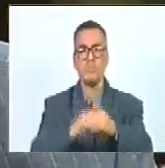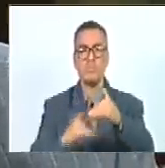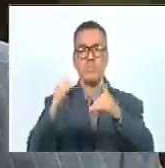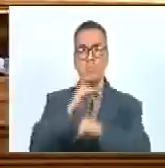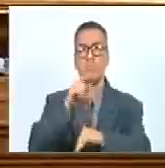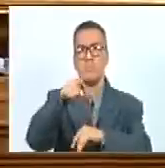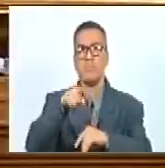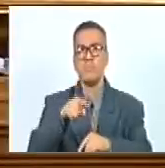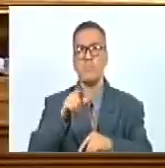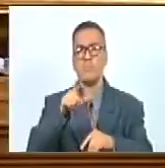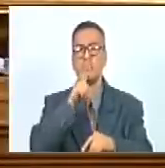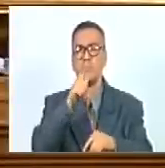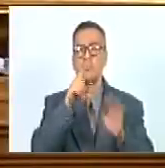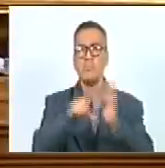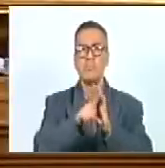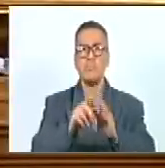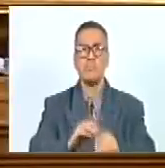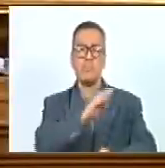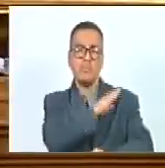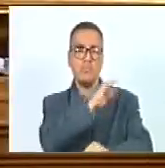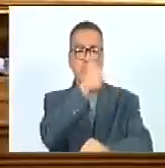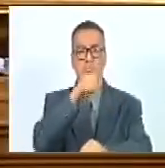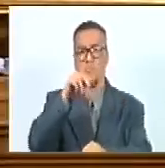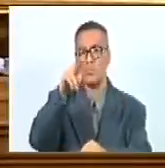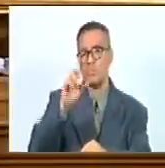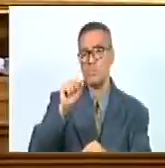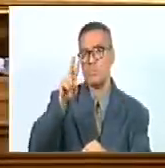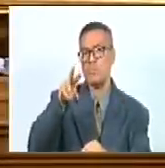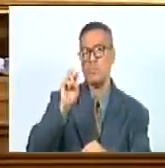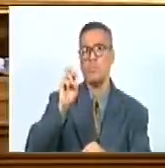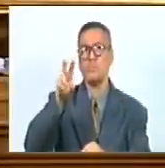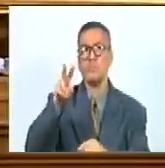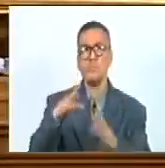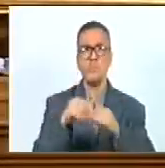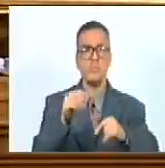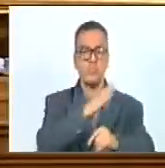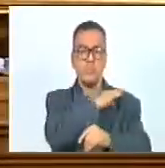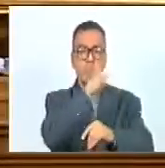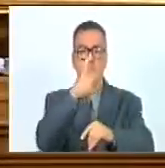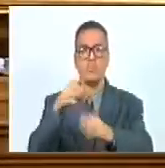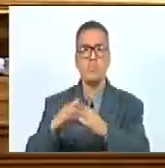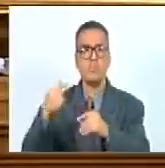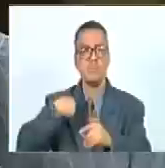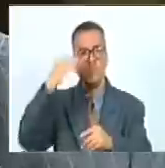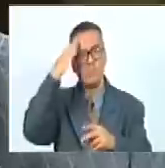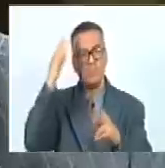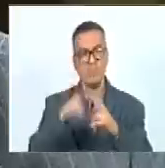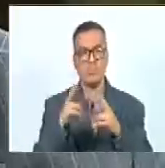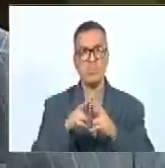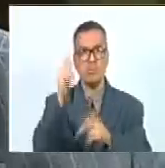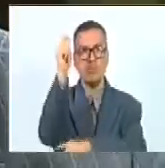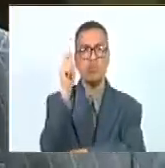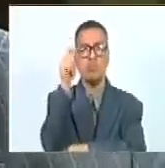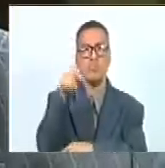manera ilegal como rectora de la Universidad Central de Venezuela y toda esa junta directiva, por si acaso no se había entendido,